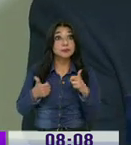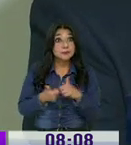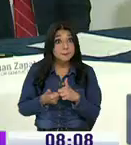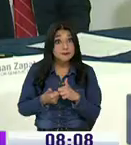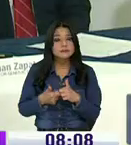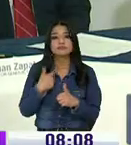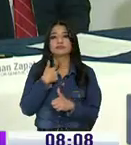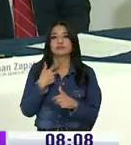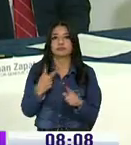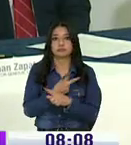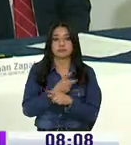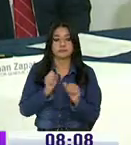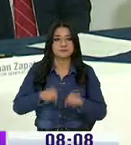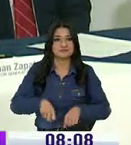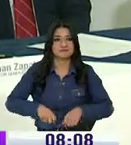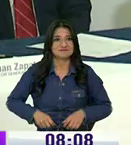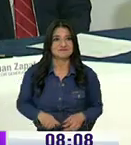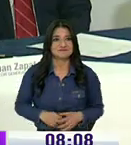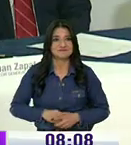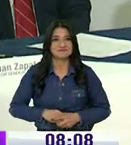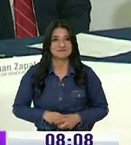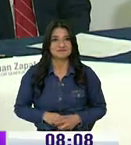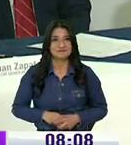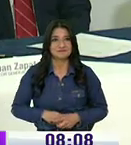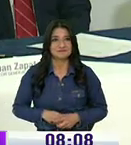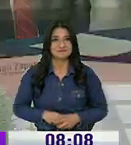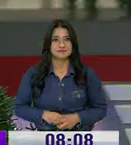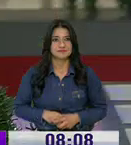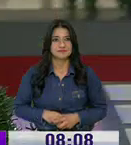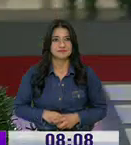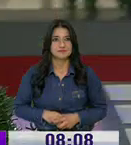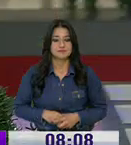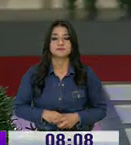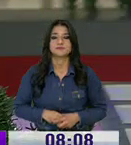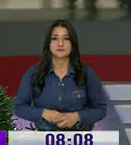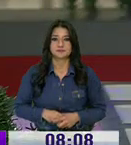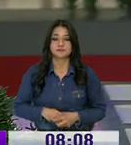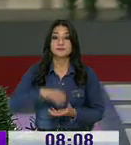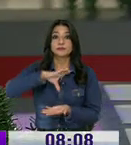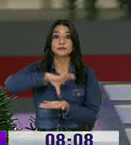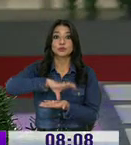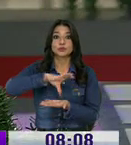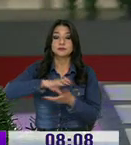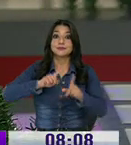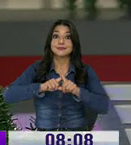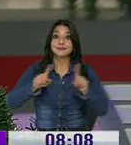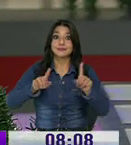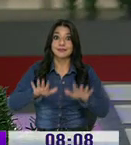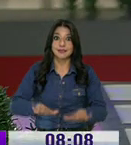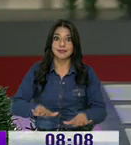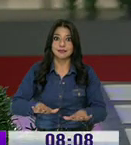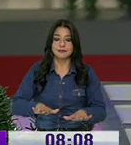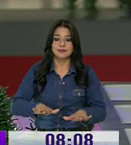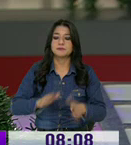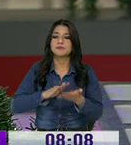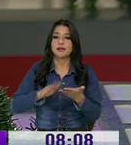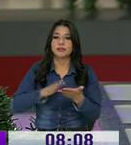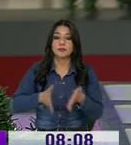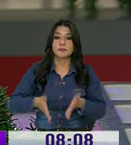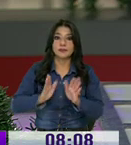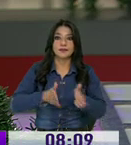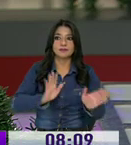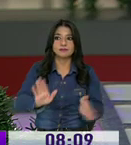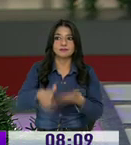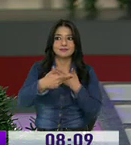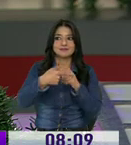en delitos. En Quito informó Iván Casamen. Y varias ciudades de varias vías estarán cerradas